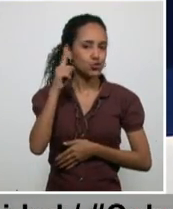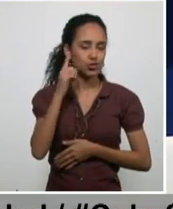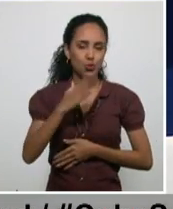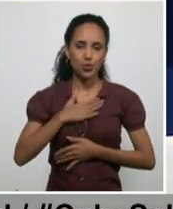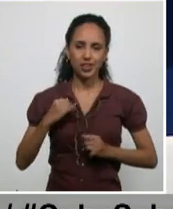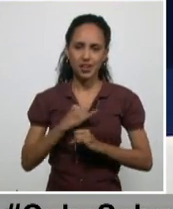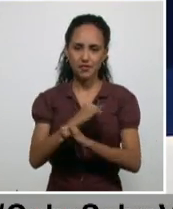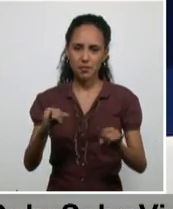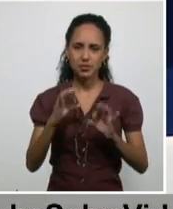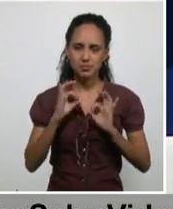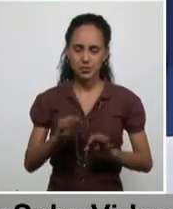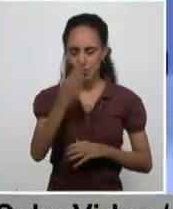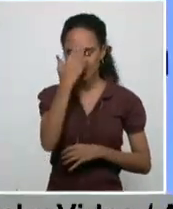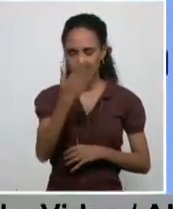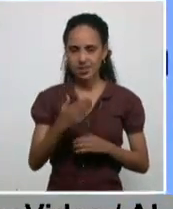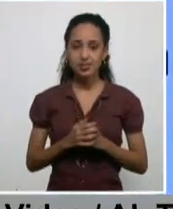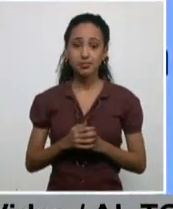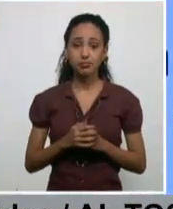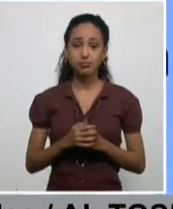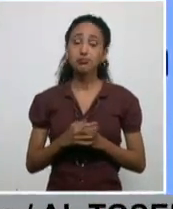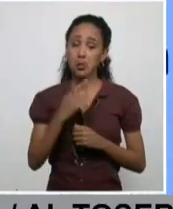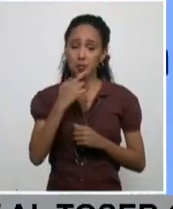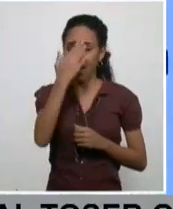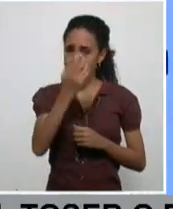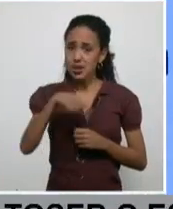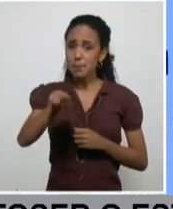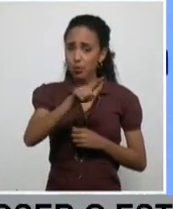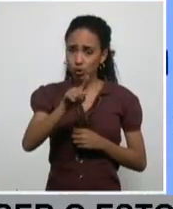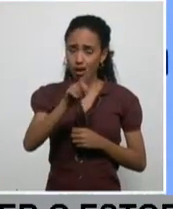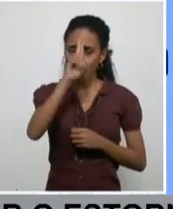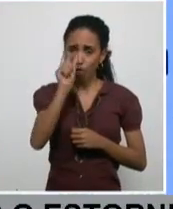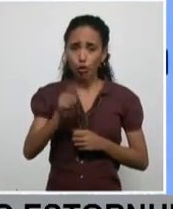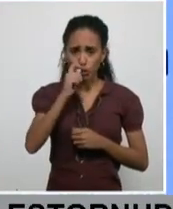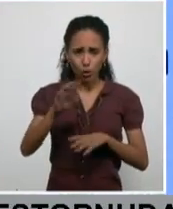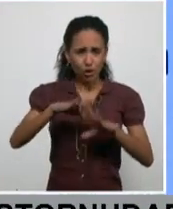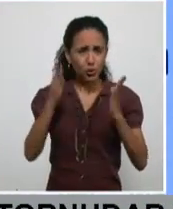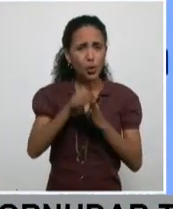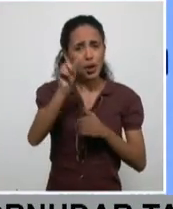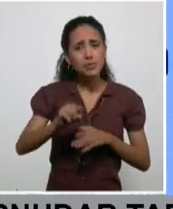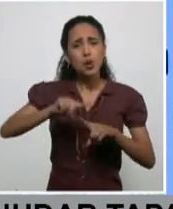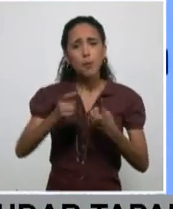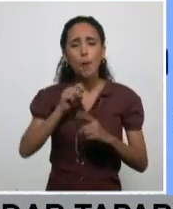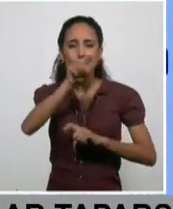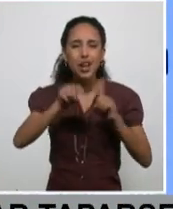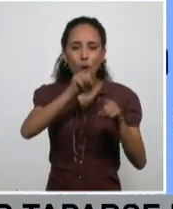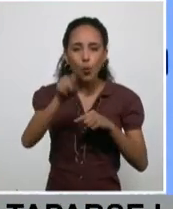informaciones, es lo que pudiera decir. Entonces, el agradecimiento también para usted, doctor, para los corresponsales por sus preguntas y